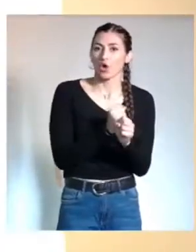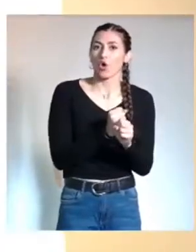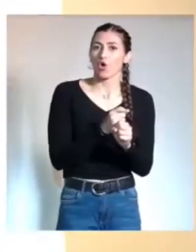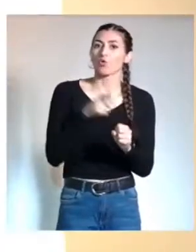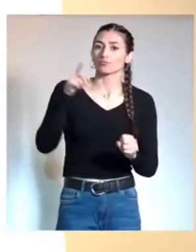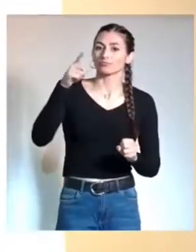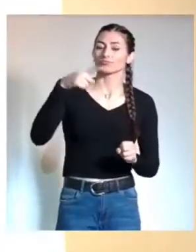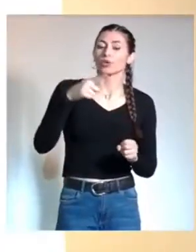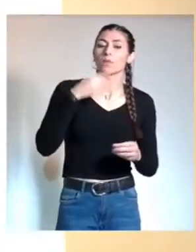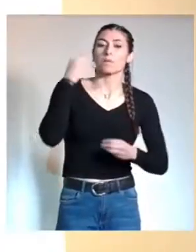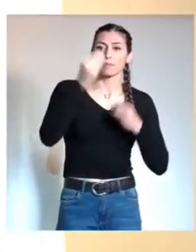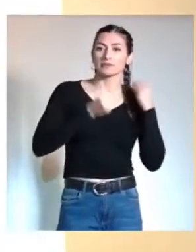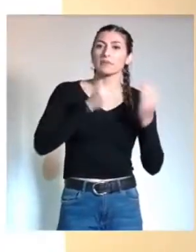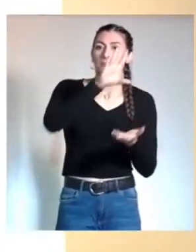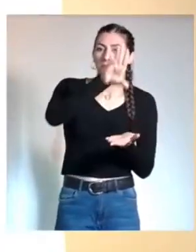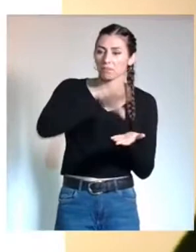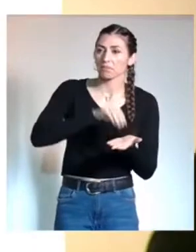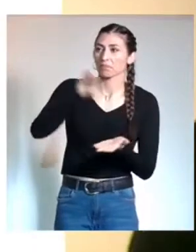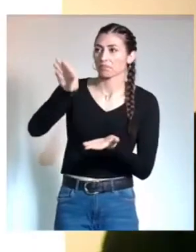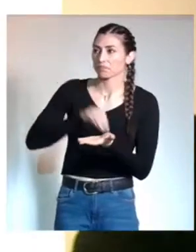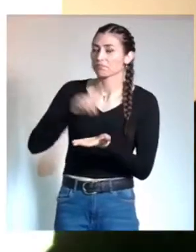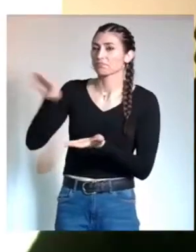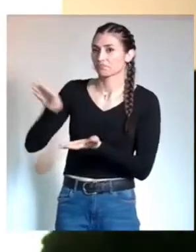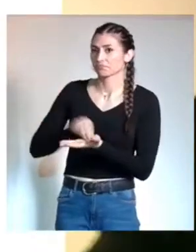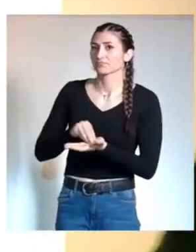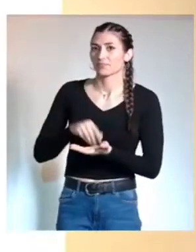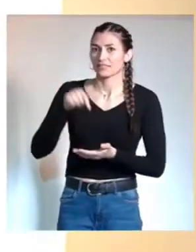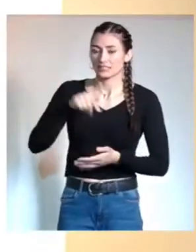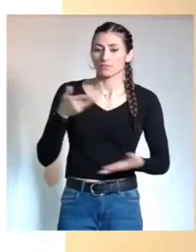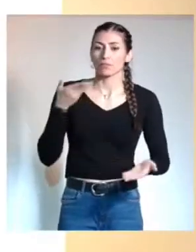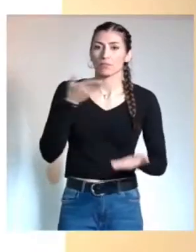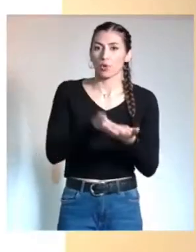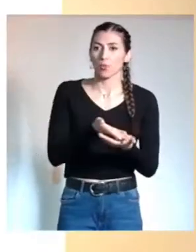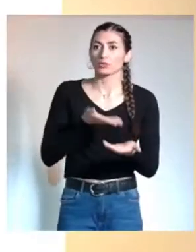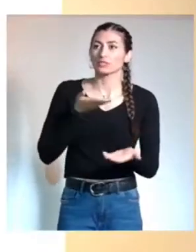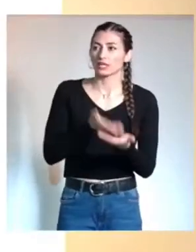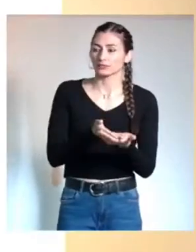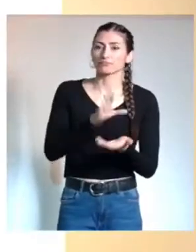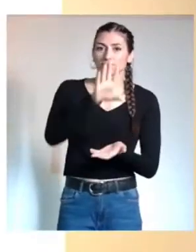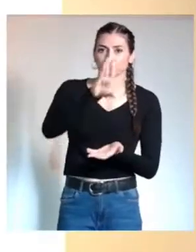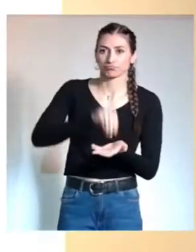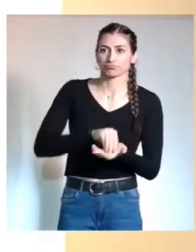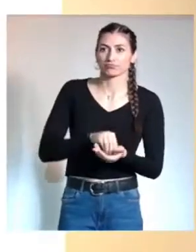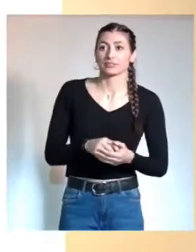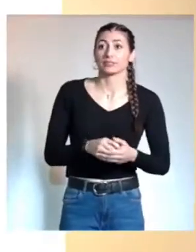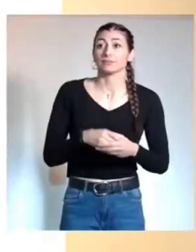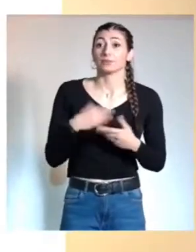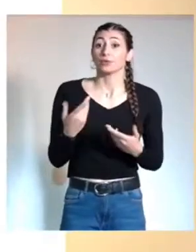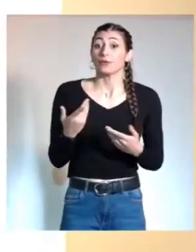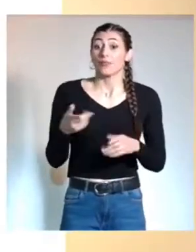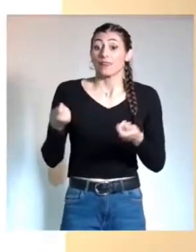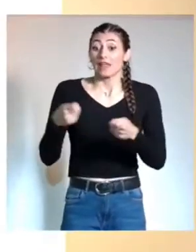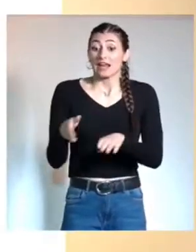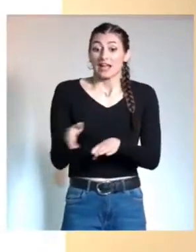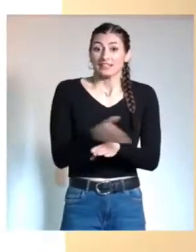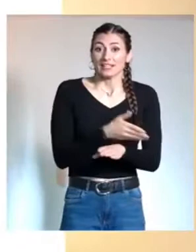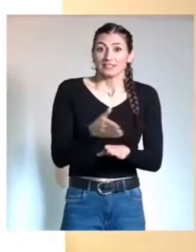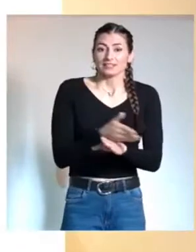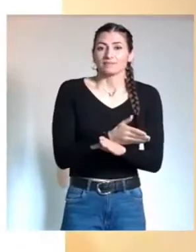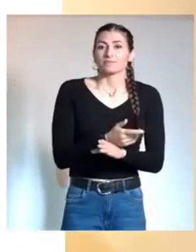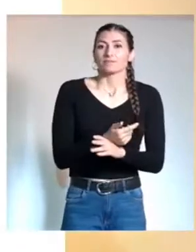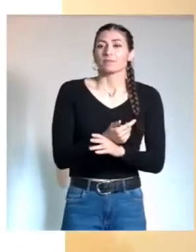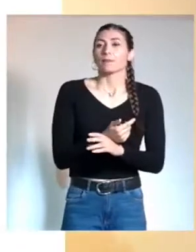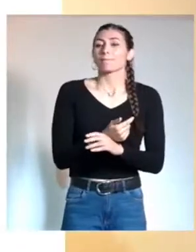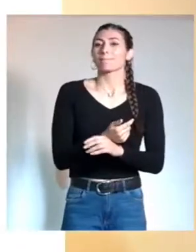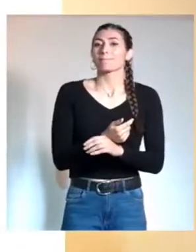dar más de una vuelta con muchas de las propuestas que habéis aquí planteado. Bueno, pues antes del cierre pensaba